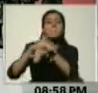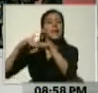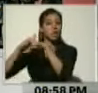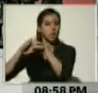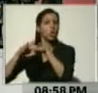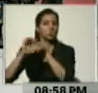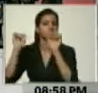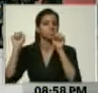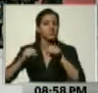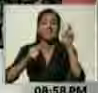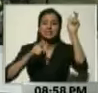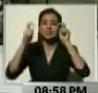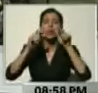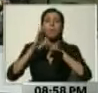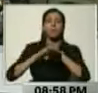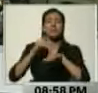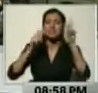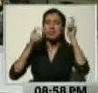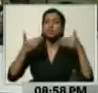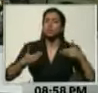porque Chávez era una víctima